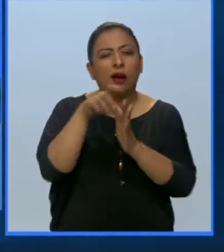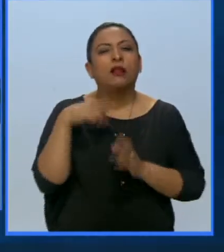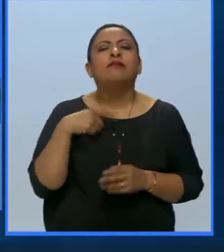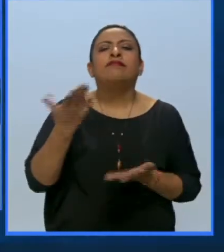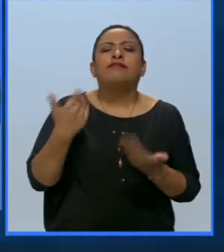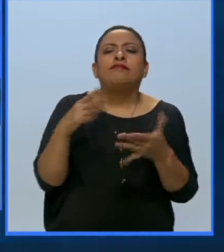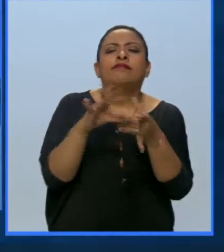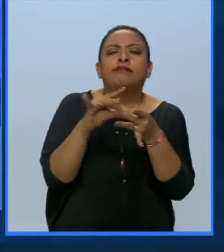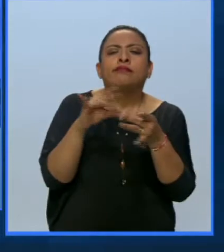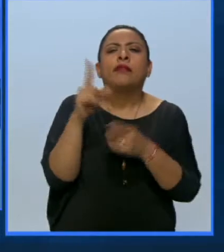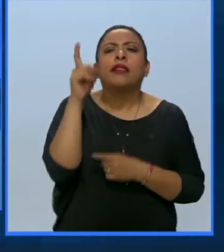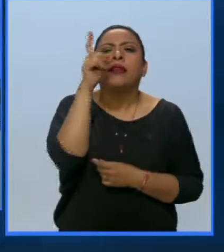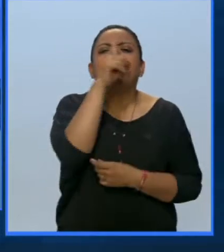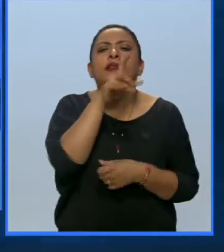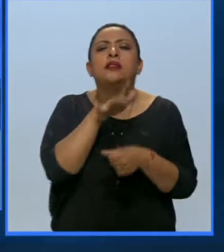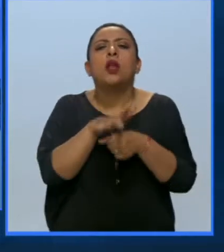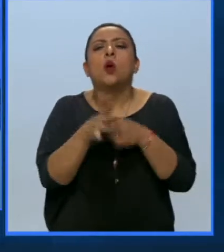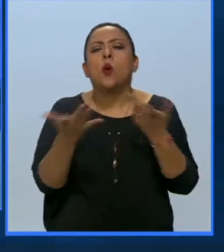de,